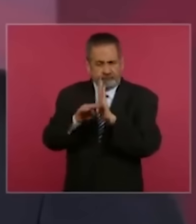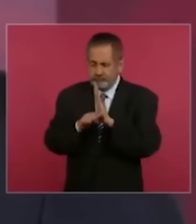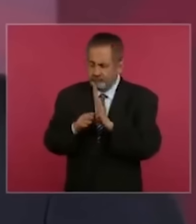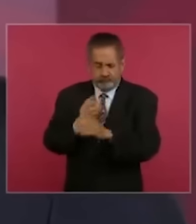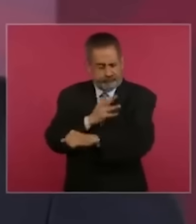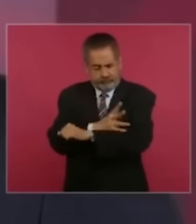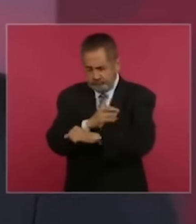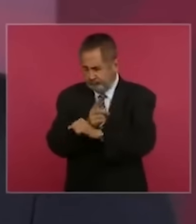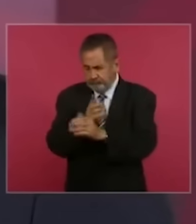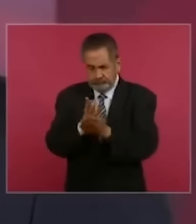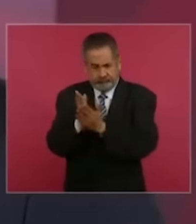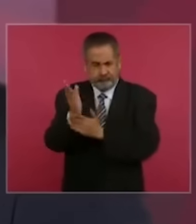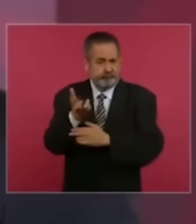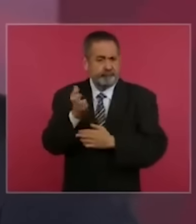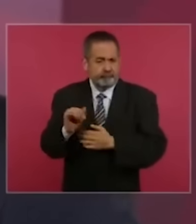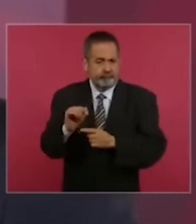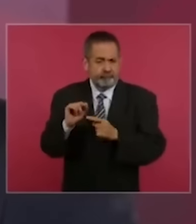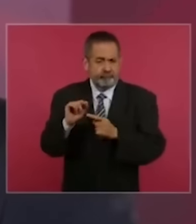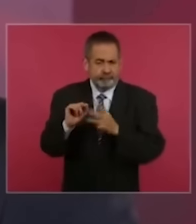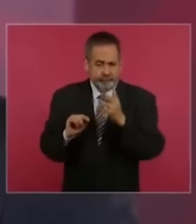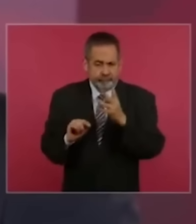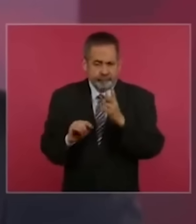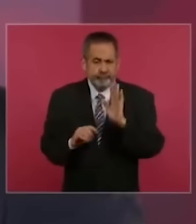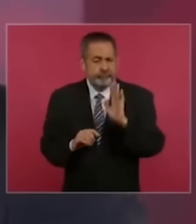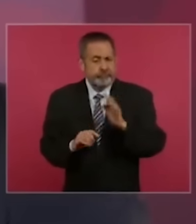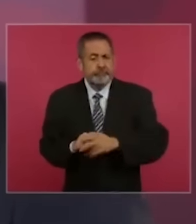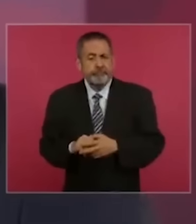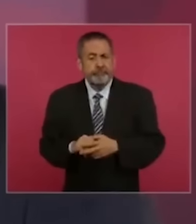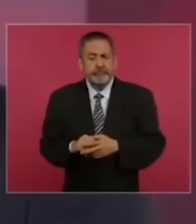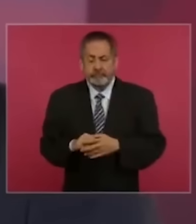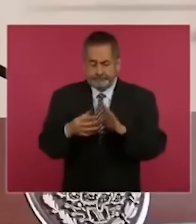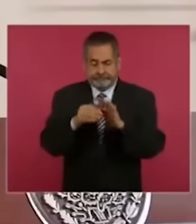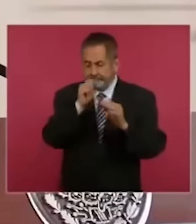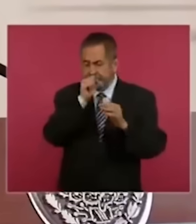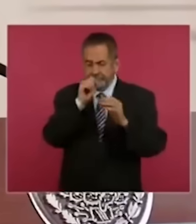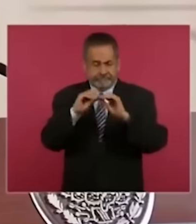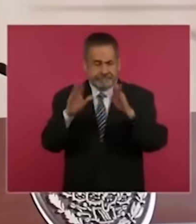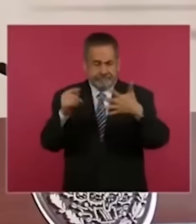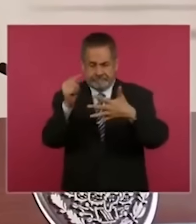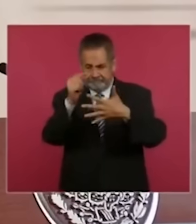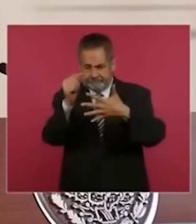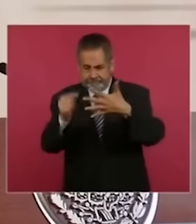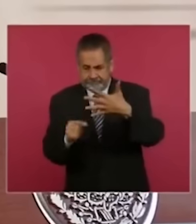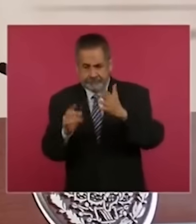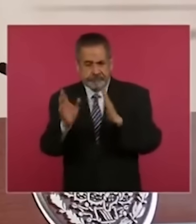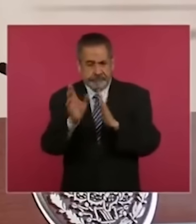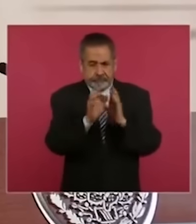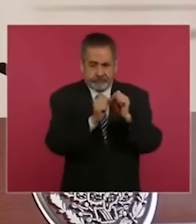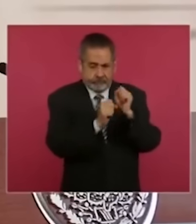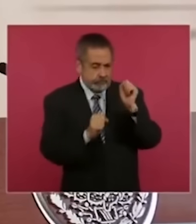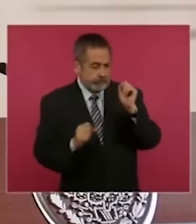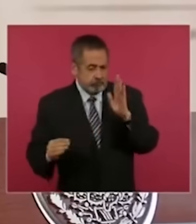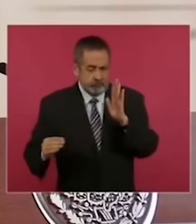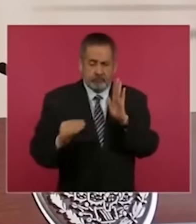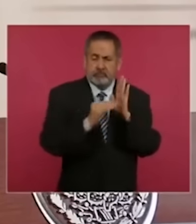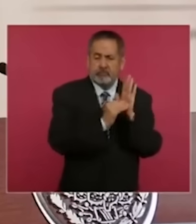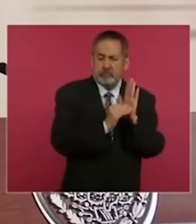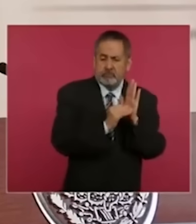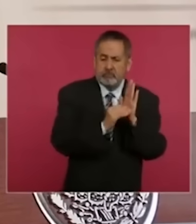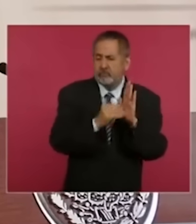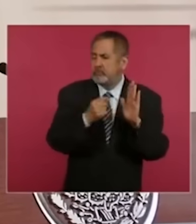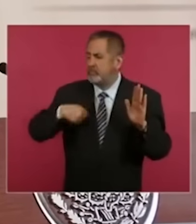y está definida en la Constitución.